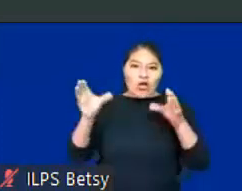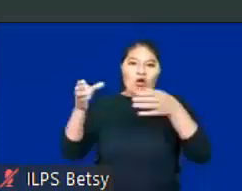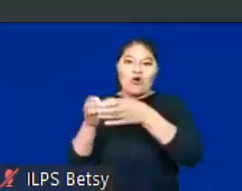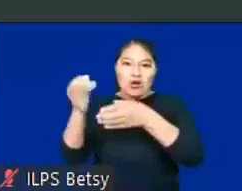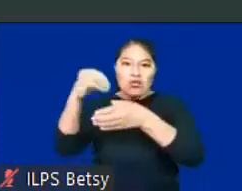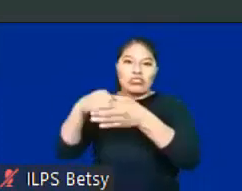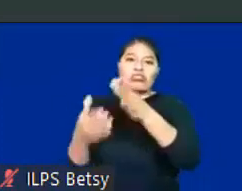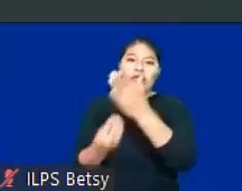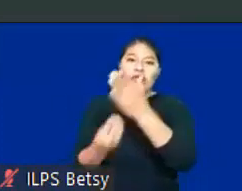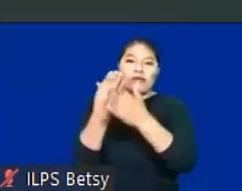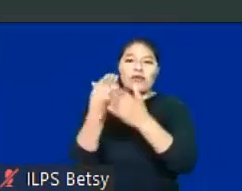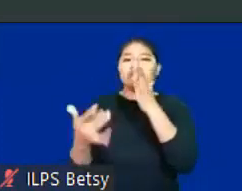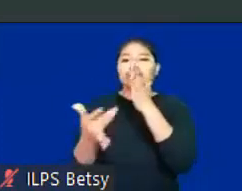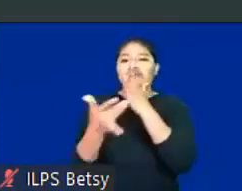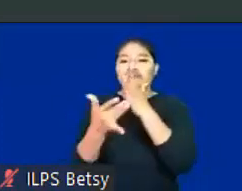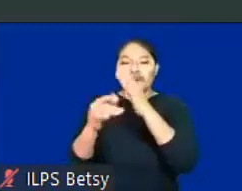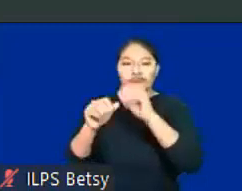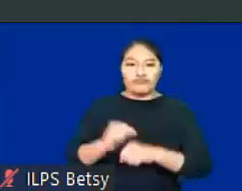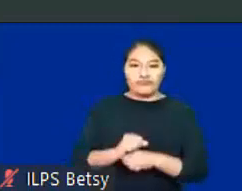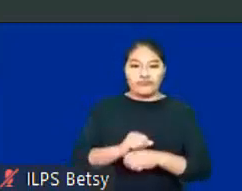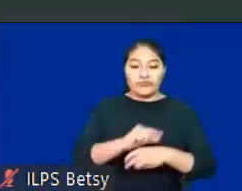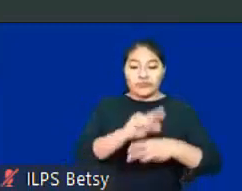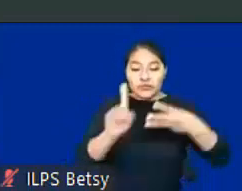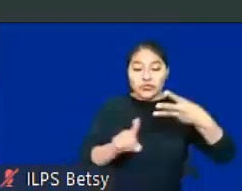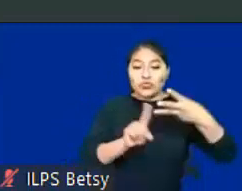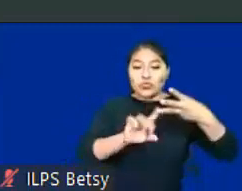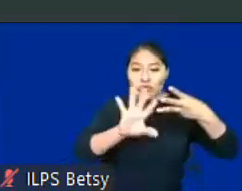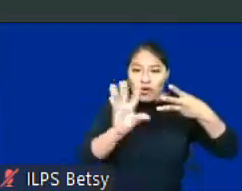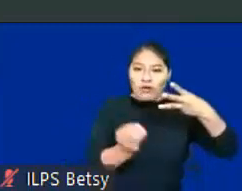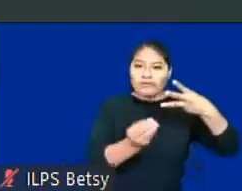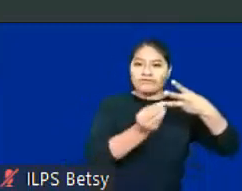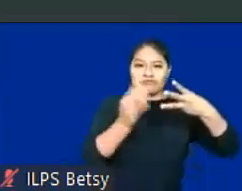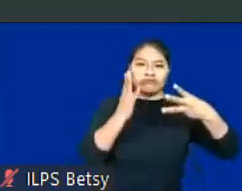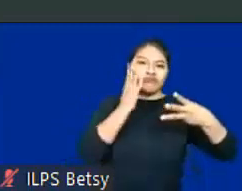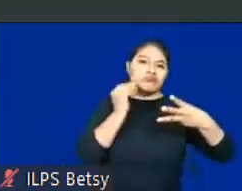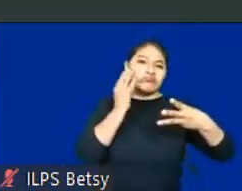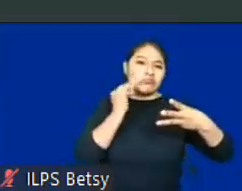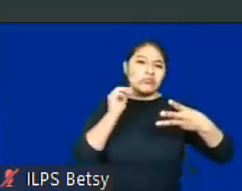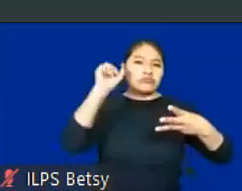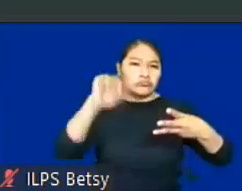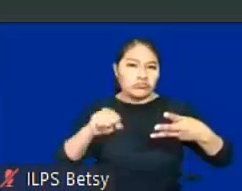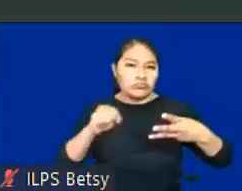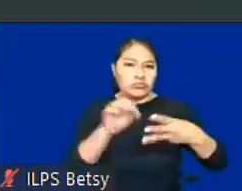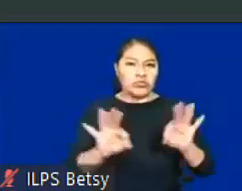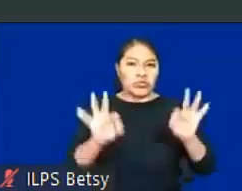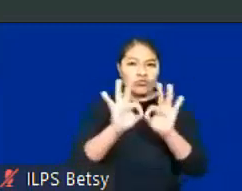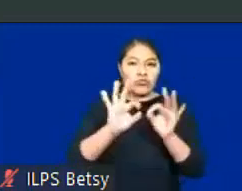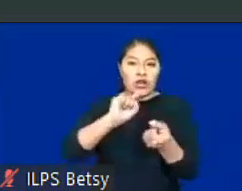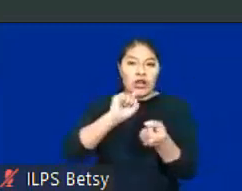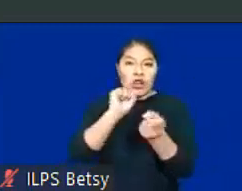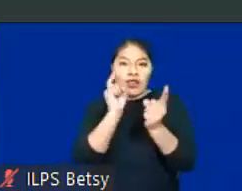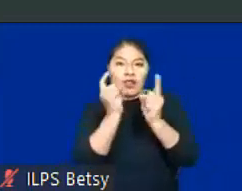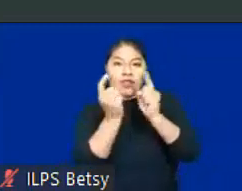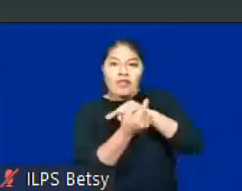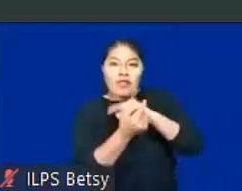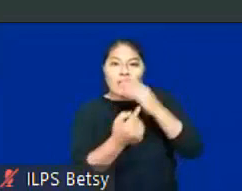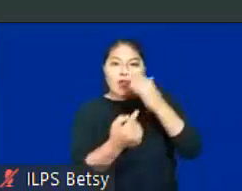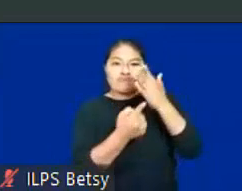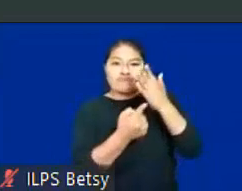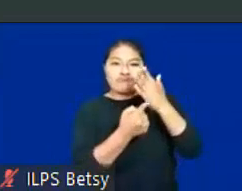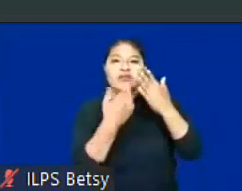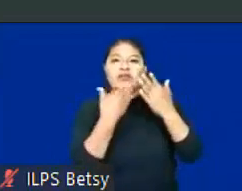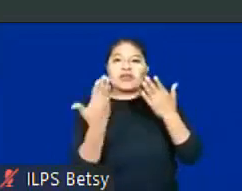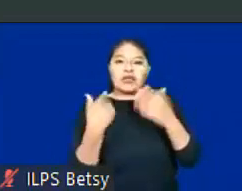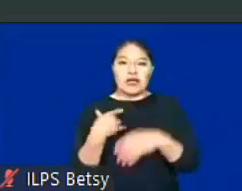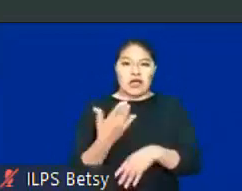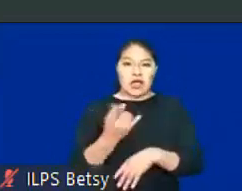Congreso de la República. Cuenta con una especialización de transformación digital otorgada por la